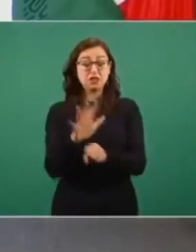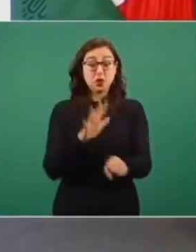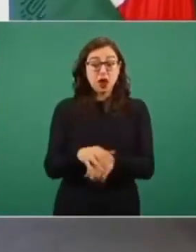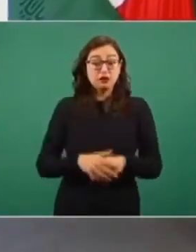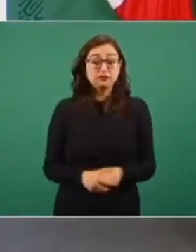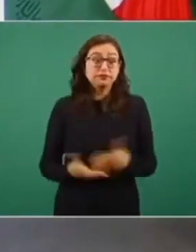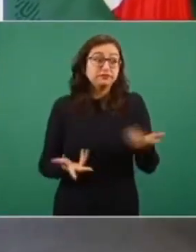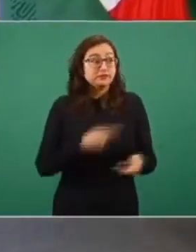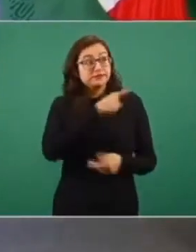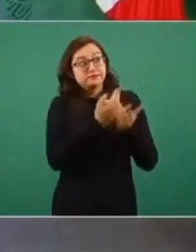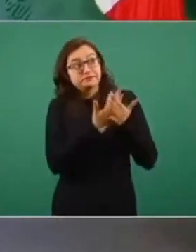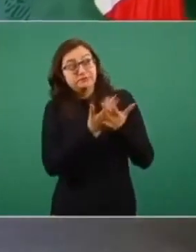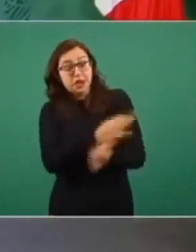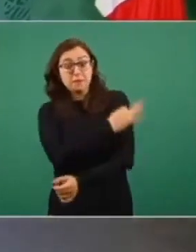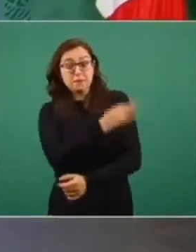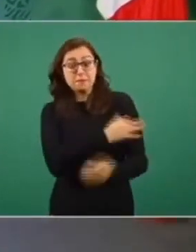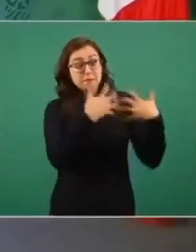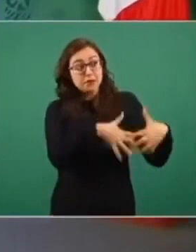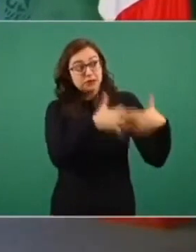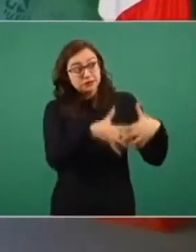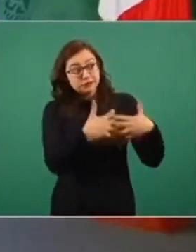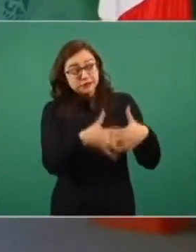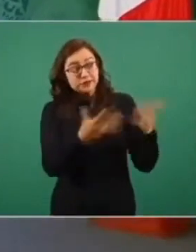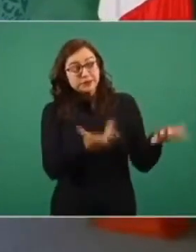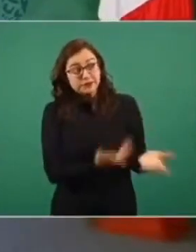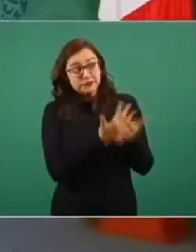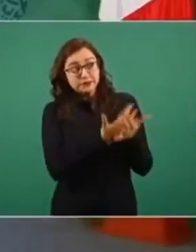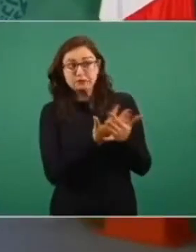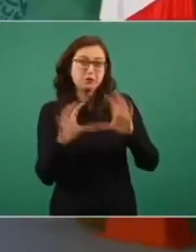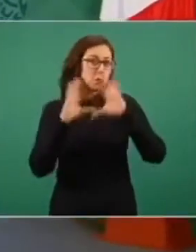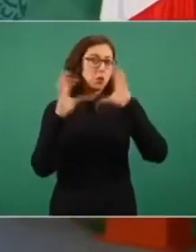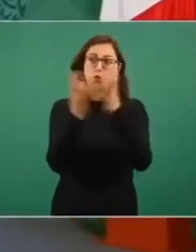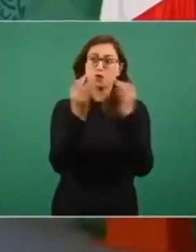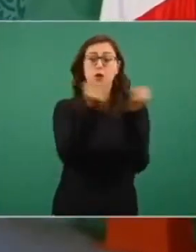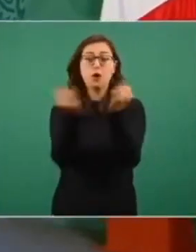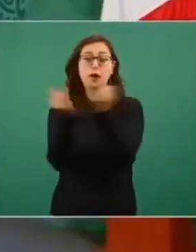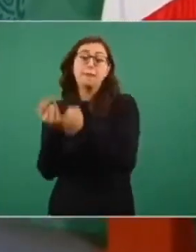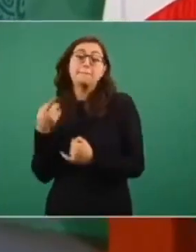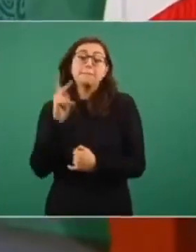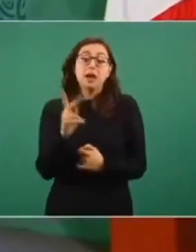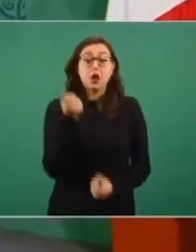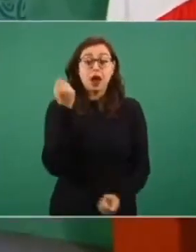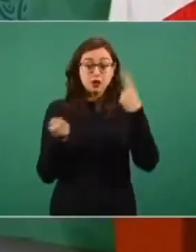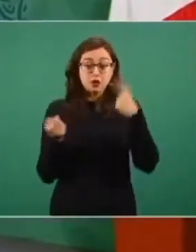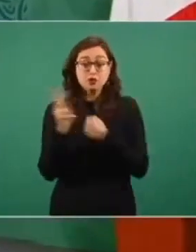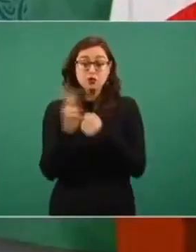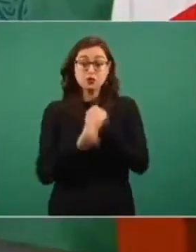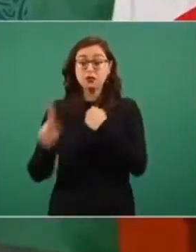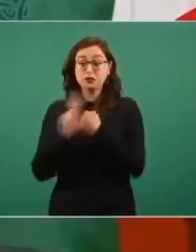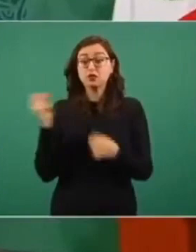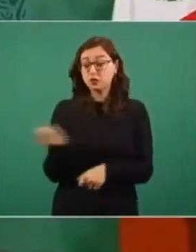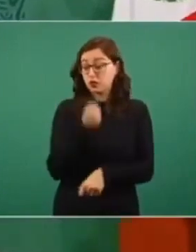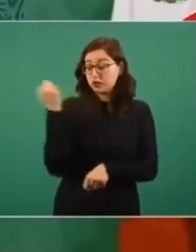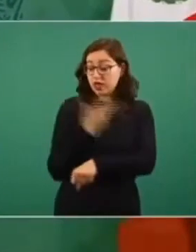esperar entre el gobierno y la población, pues a partir de esto, el gobierno federal modificó radicalmente la estrategia